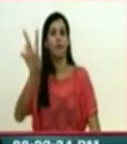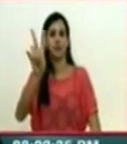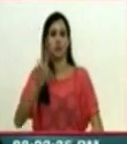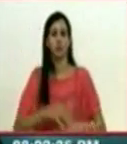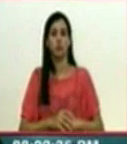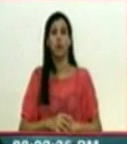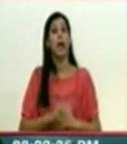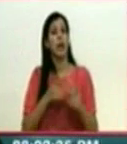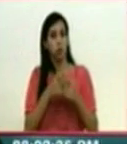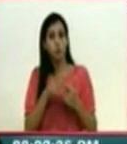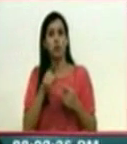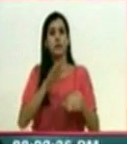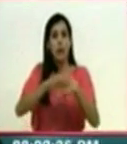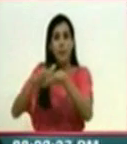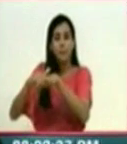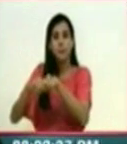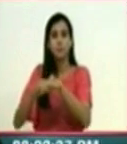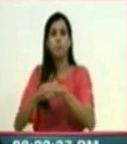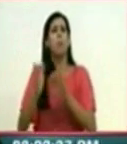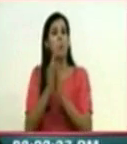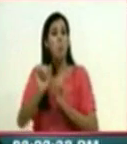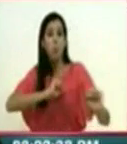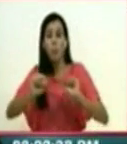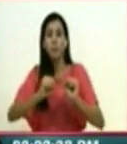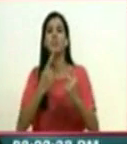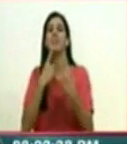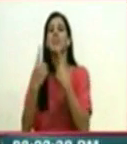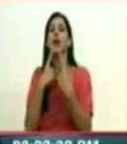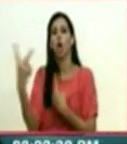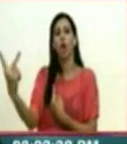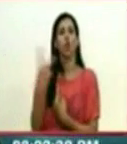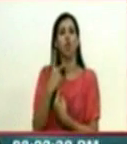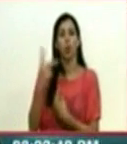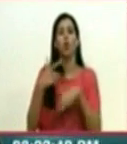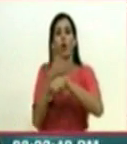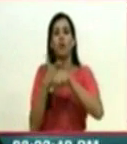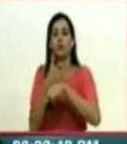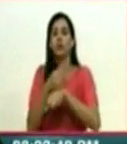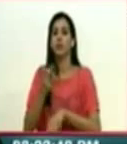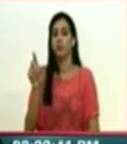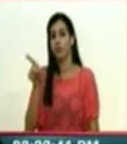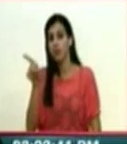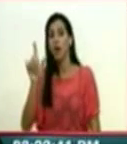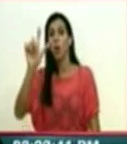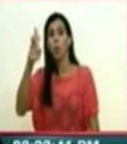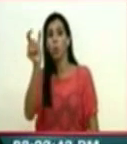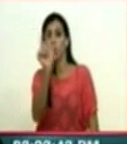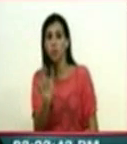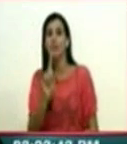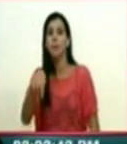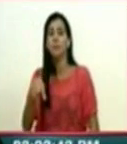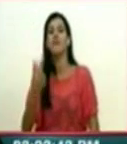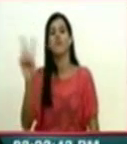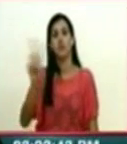Y por eso hemos llamado a que se active el diálogo bilateral entre el gobierno de la República Cooperativa de Guyana y el gobierno de